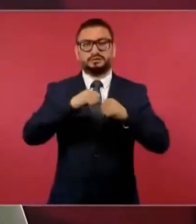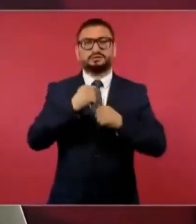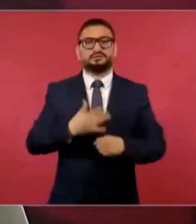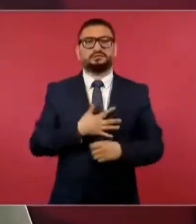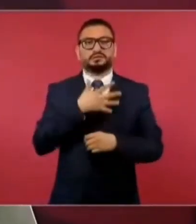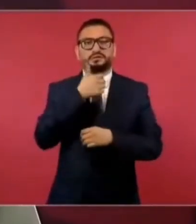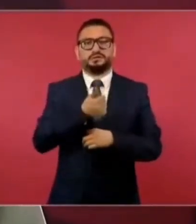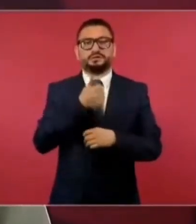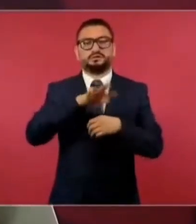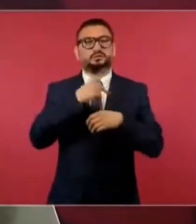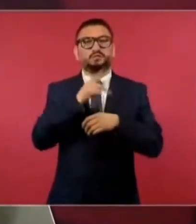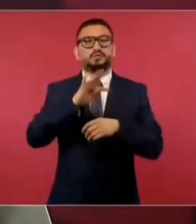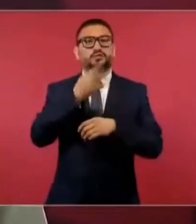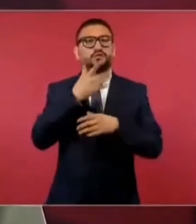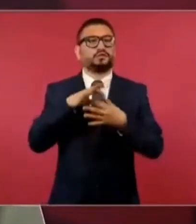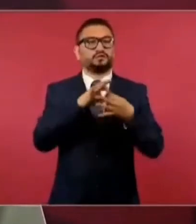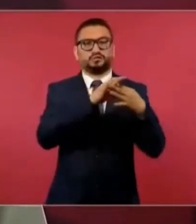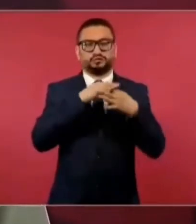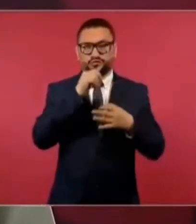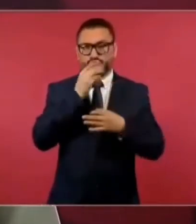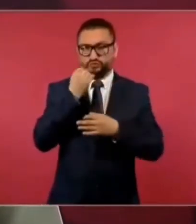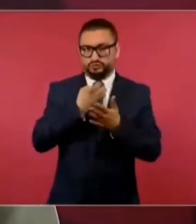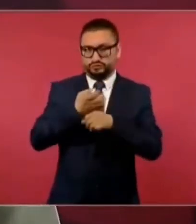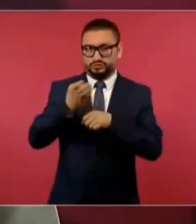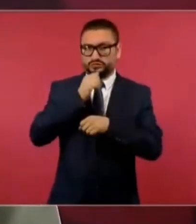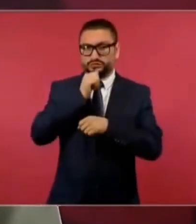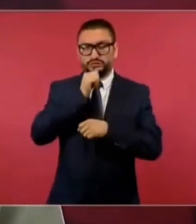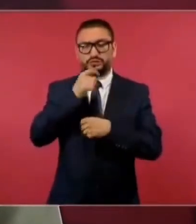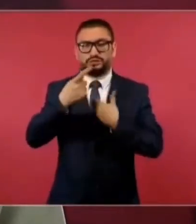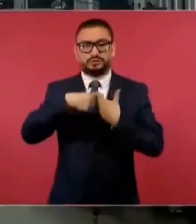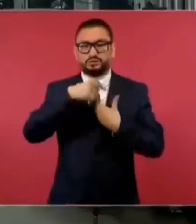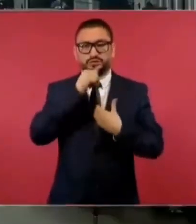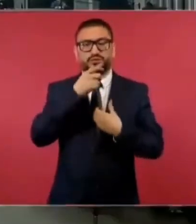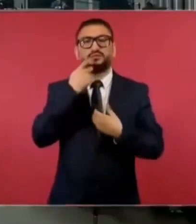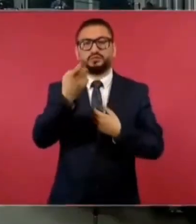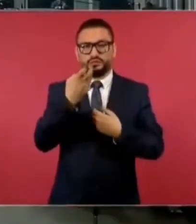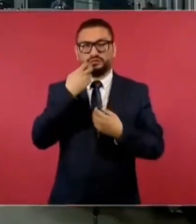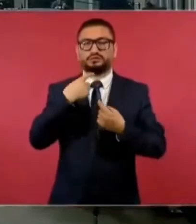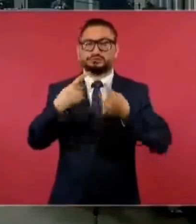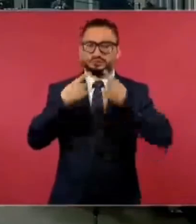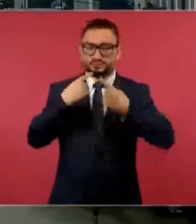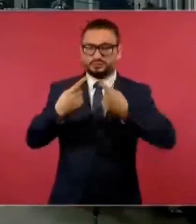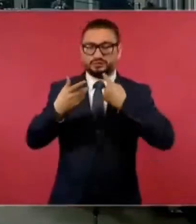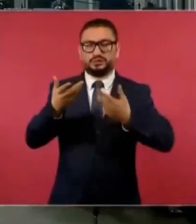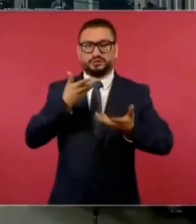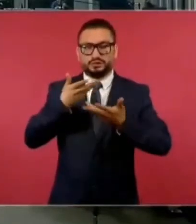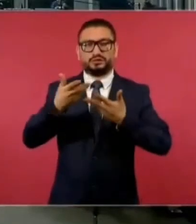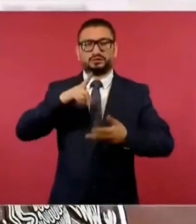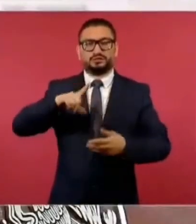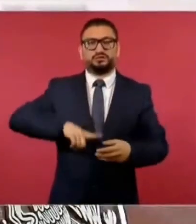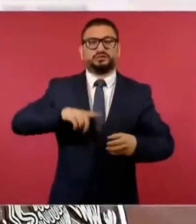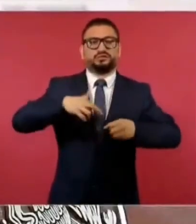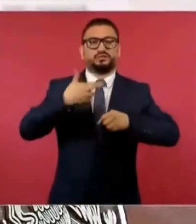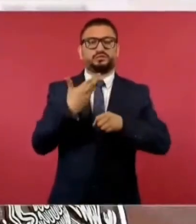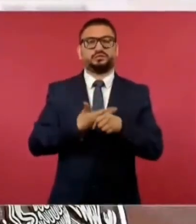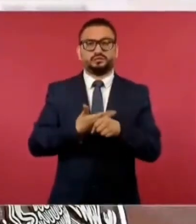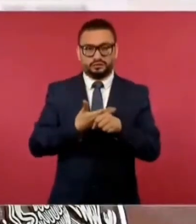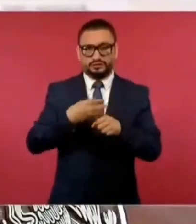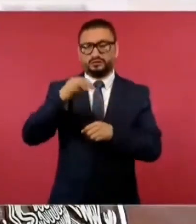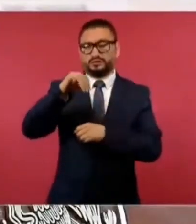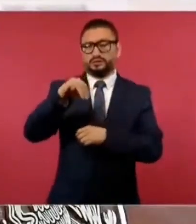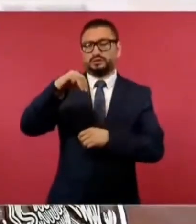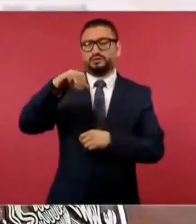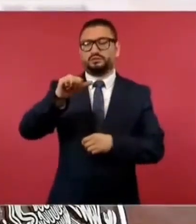no hay federalización en estos 9 estados. Entonces, un poco el diálogo que se mantuvo tanto con el gobernador Manolo Jiménez